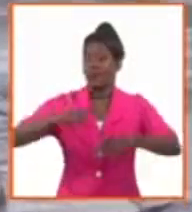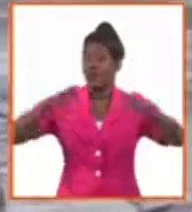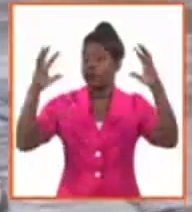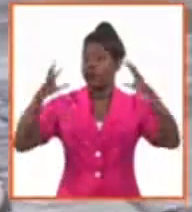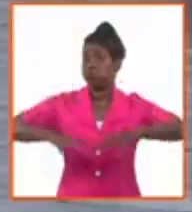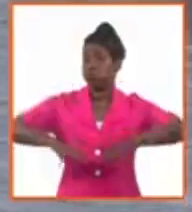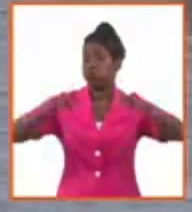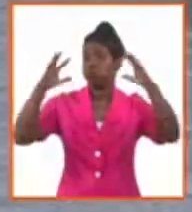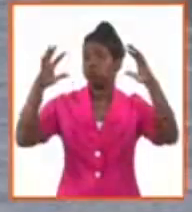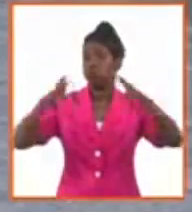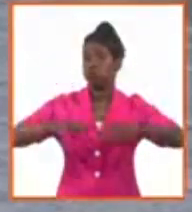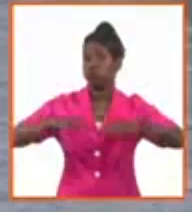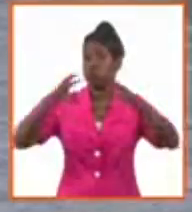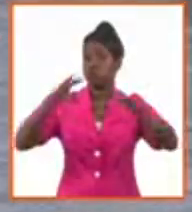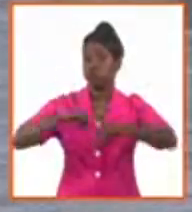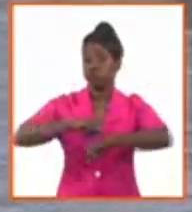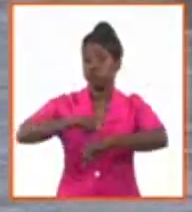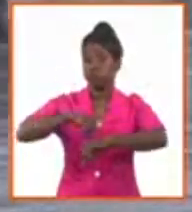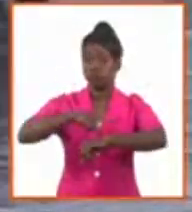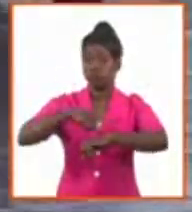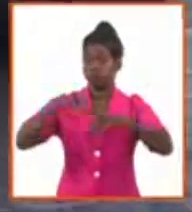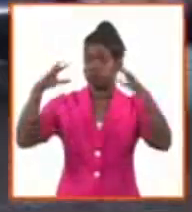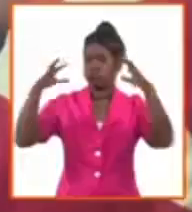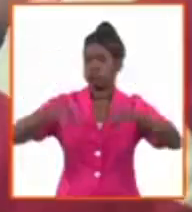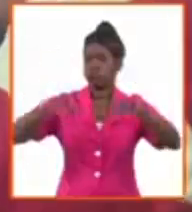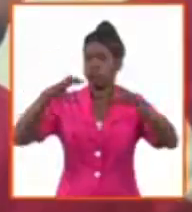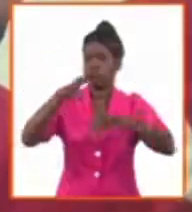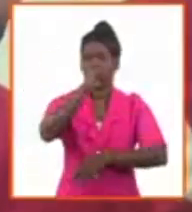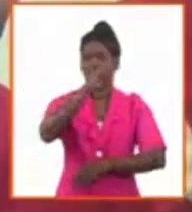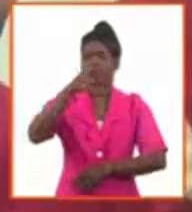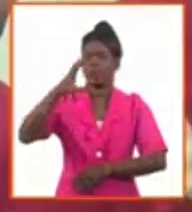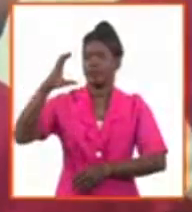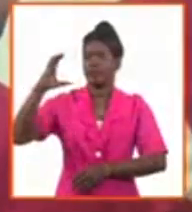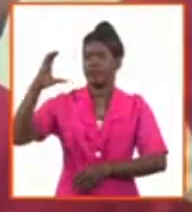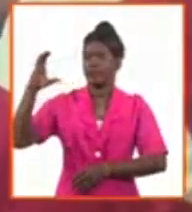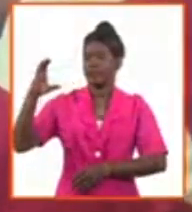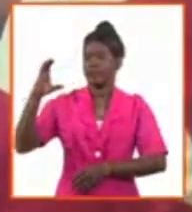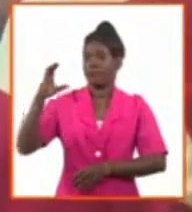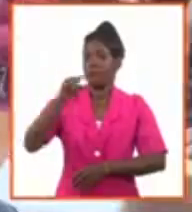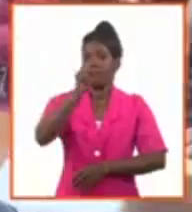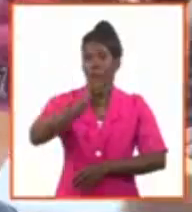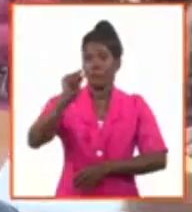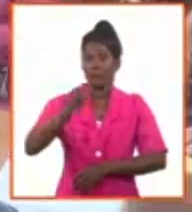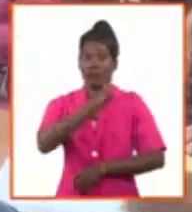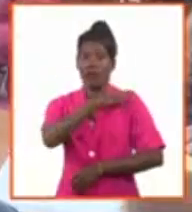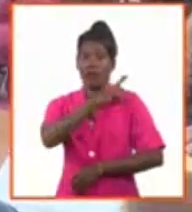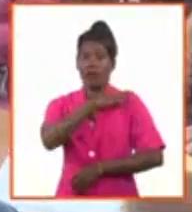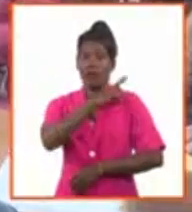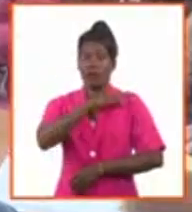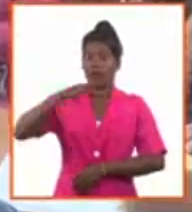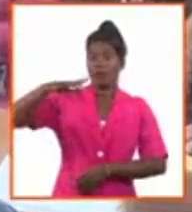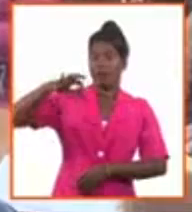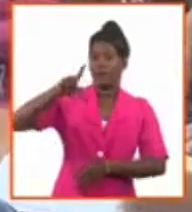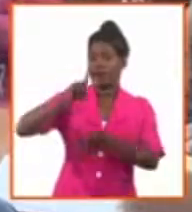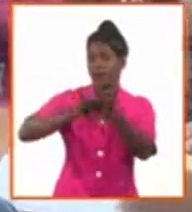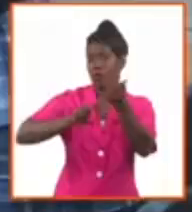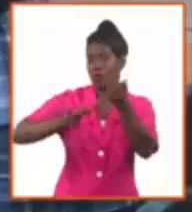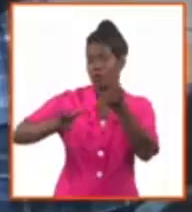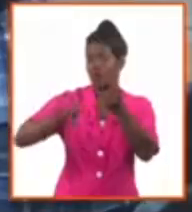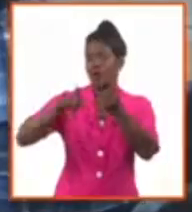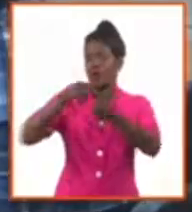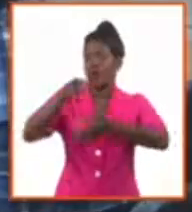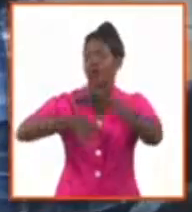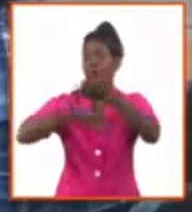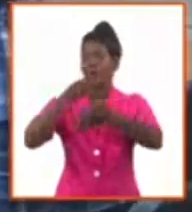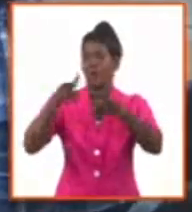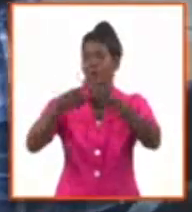Fuertes e intensas que se pronostican para las próximas horas en la región occidental del país. Las principales autoridades de Pinar del Río analizaron en detalle los